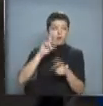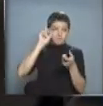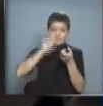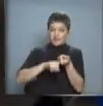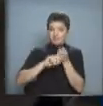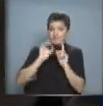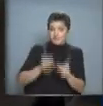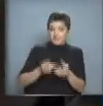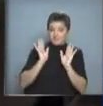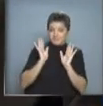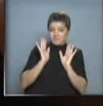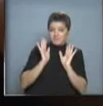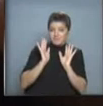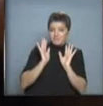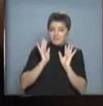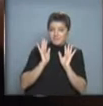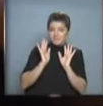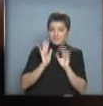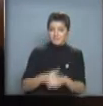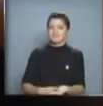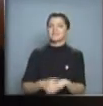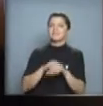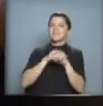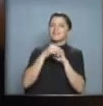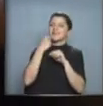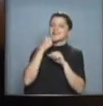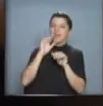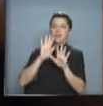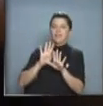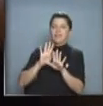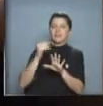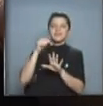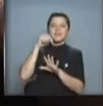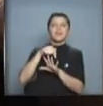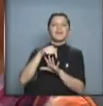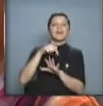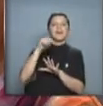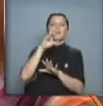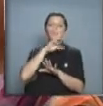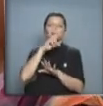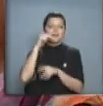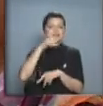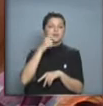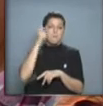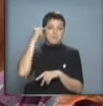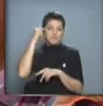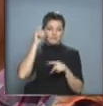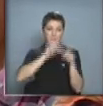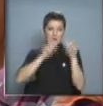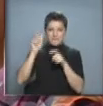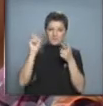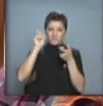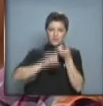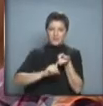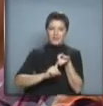claro. Realmente. A ver, se frenó. Señorita. Y yo creo que las personas que se casan